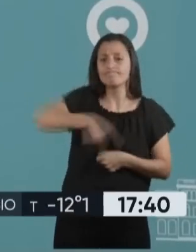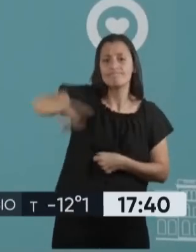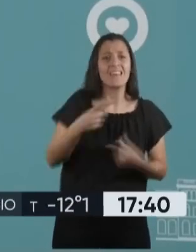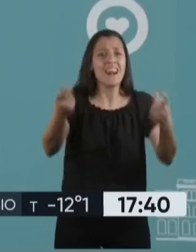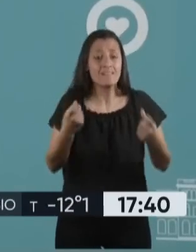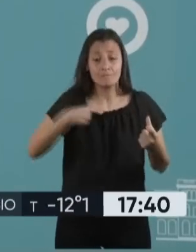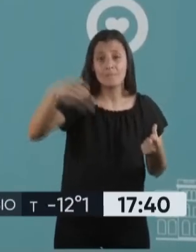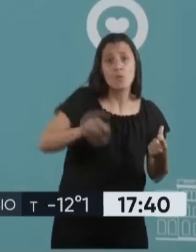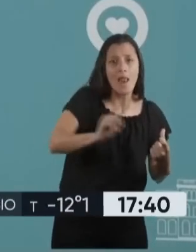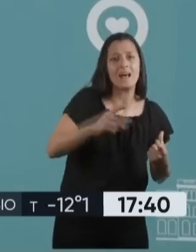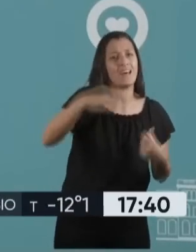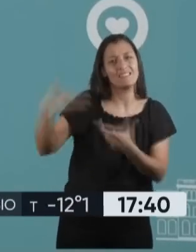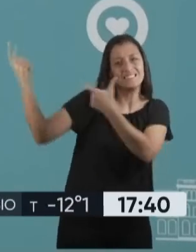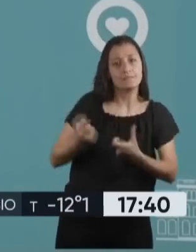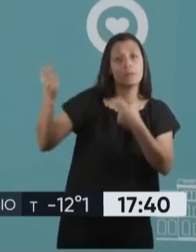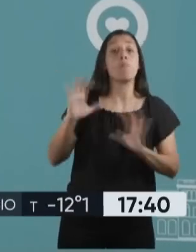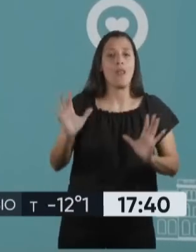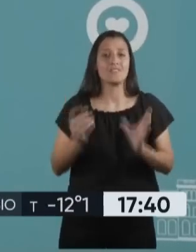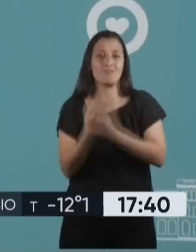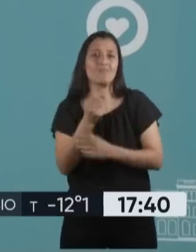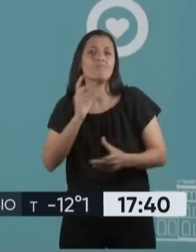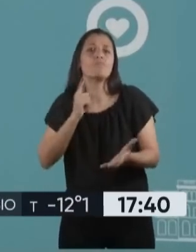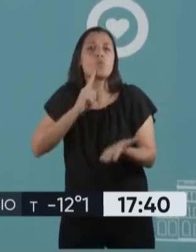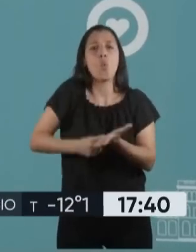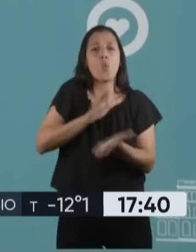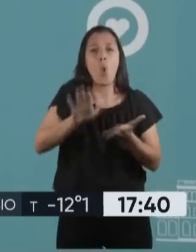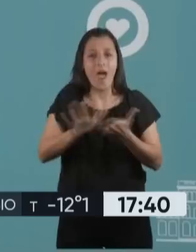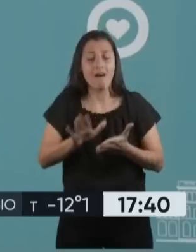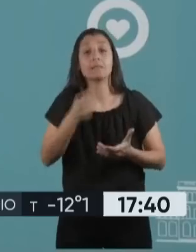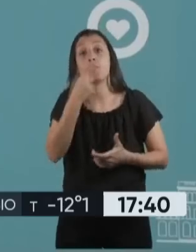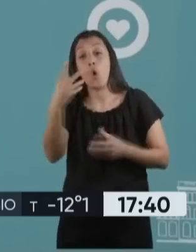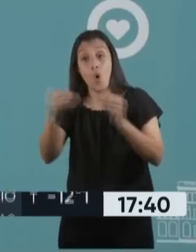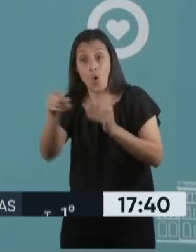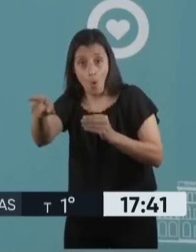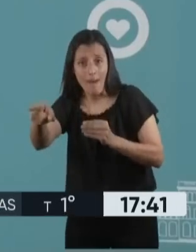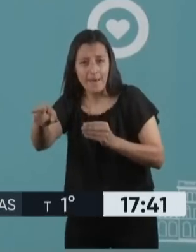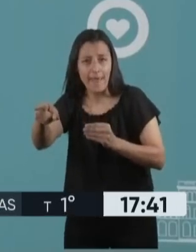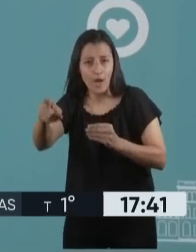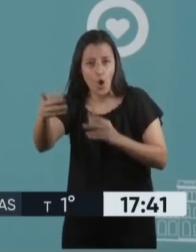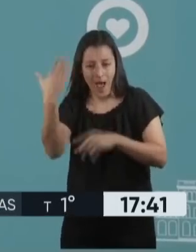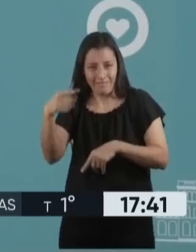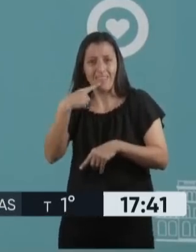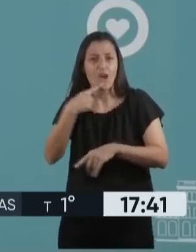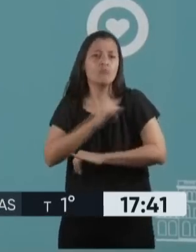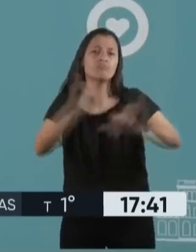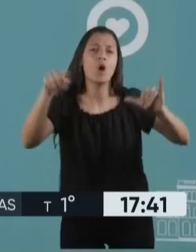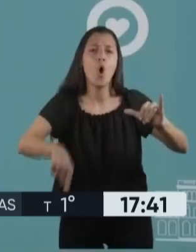se han tomado algunas medidas que se van tomando. Cuando un colega de usted, creo que el anterior decía, hoy se